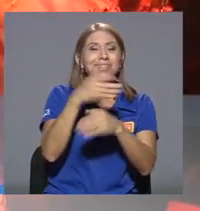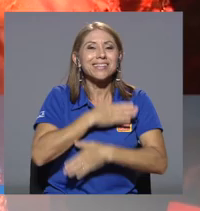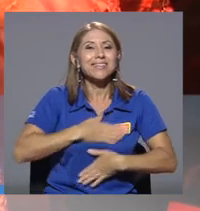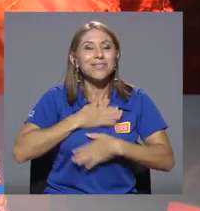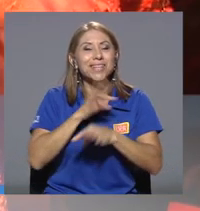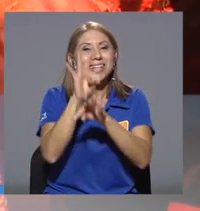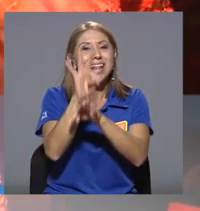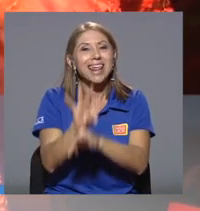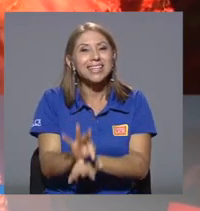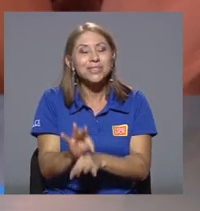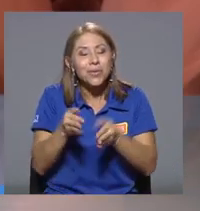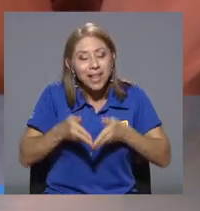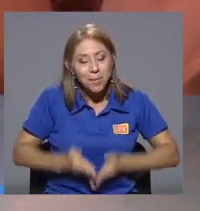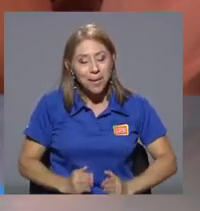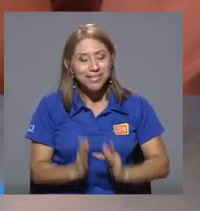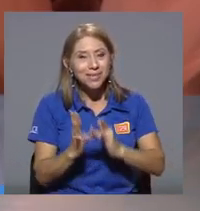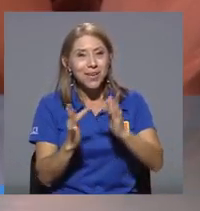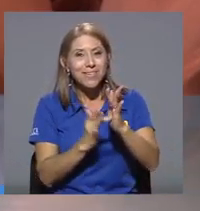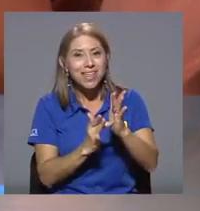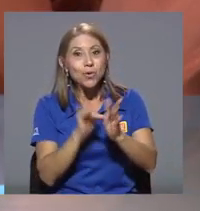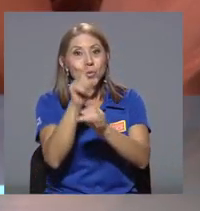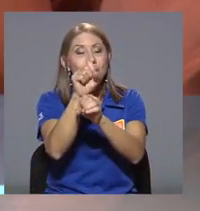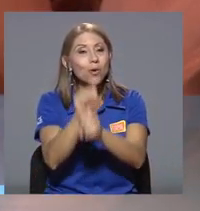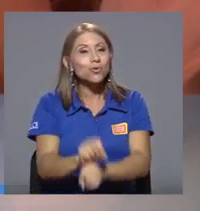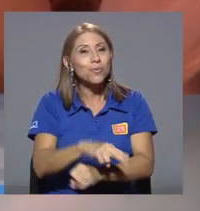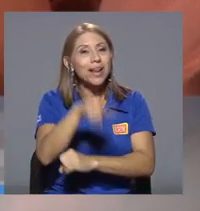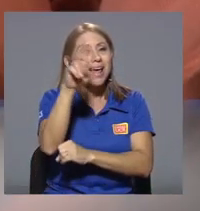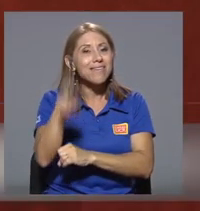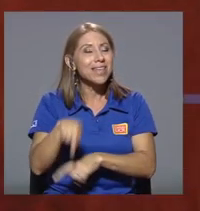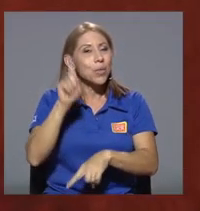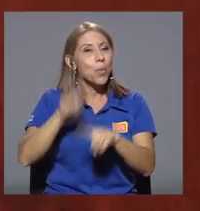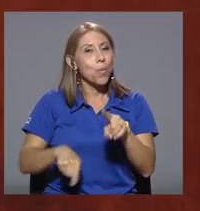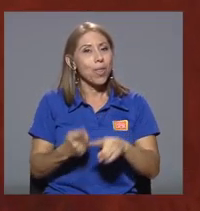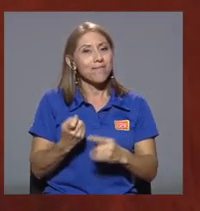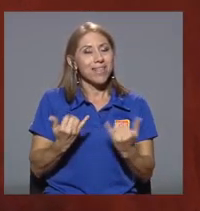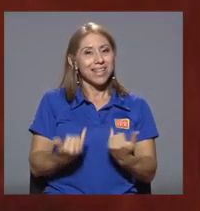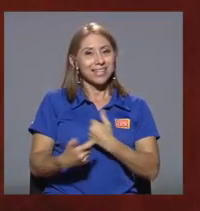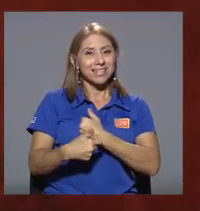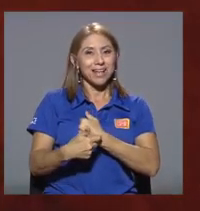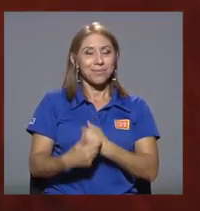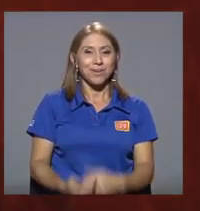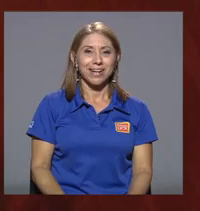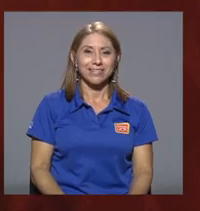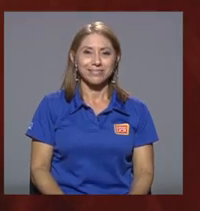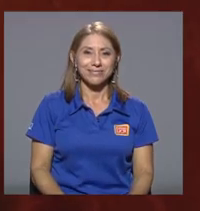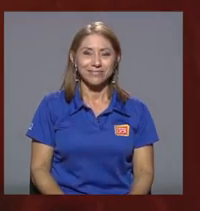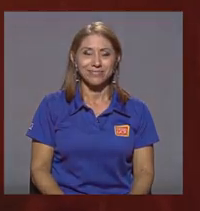tradición del pasito navideño, una costumbre navideña infaltable en esta época.